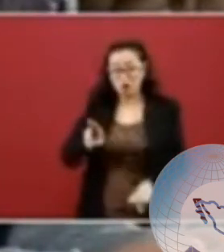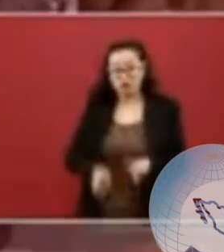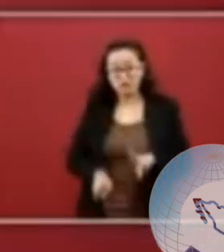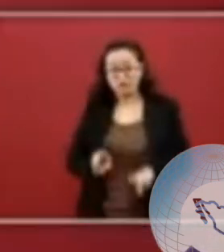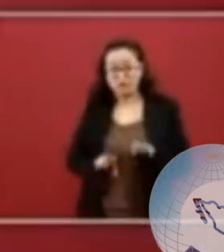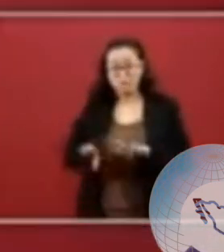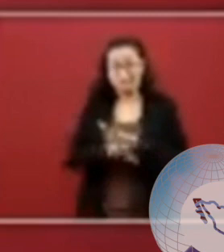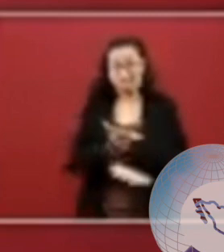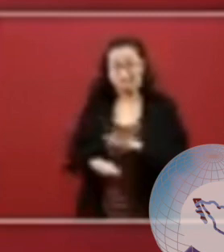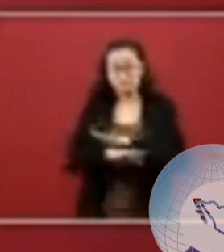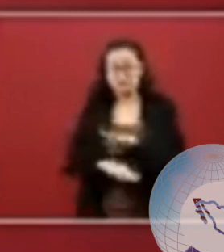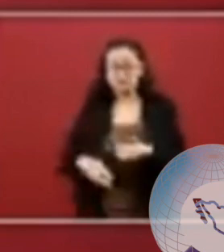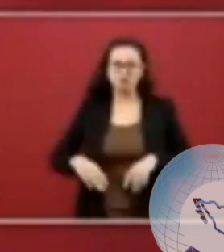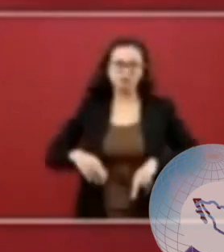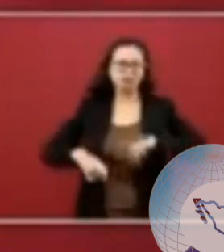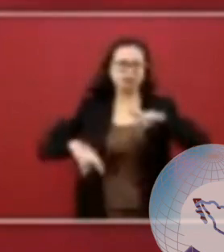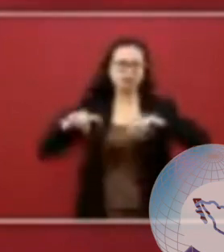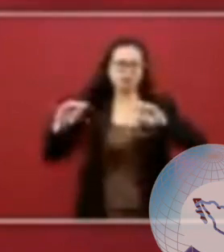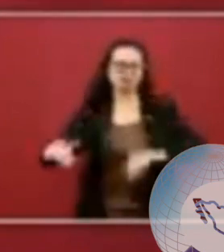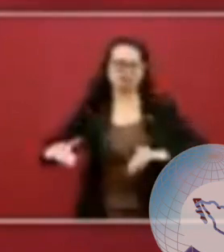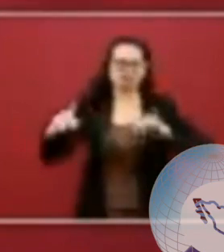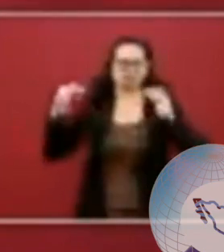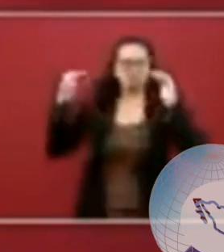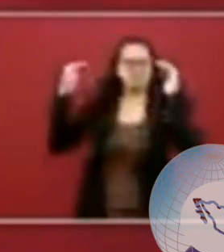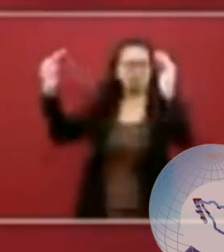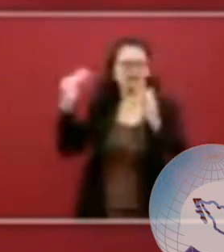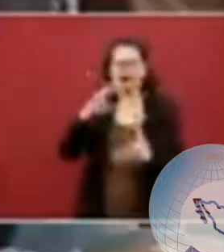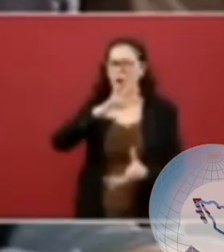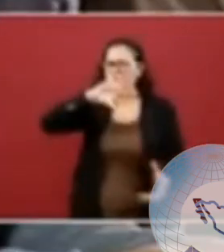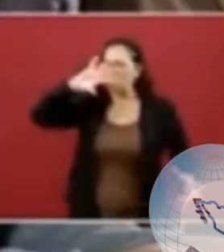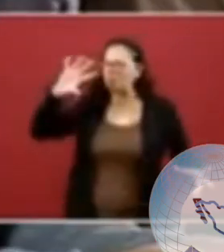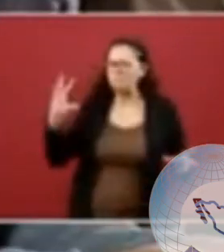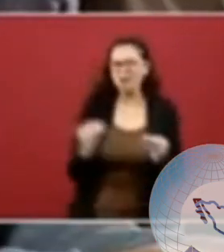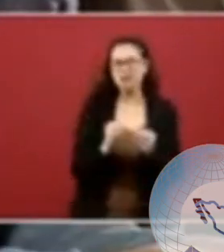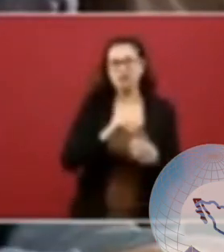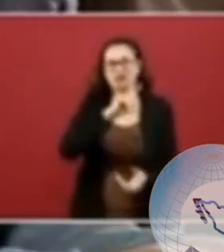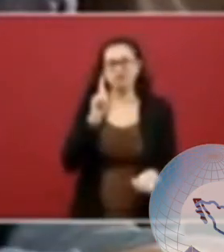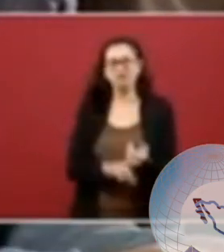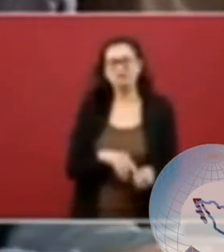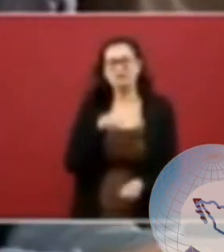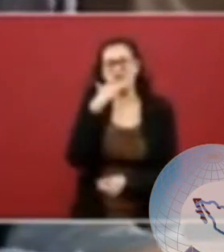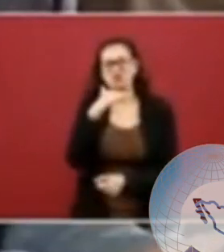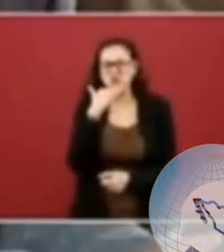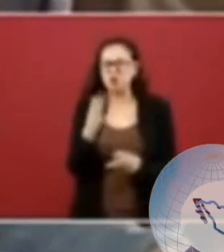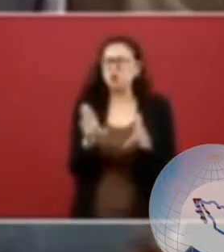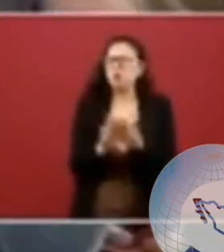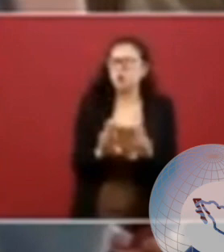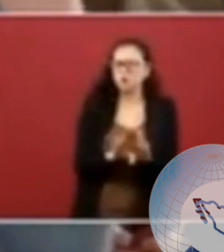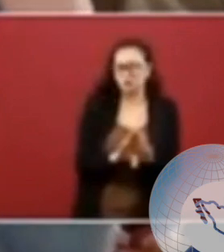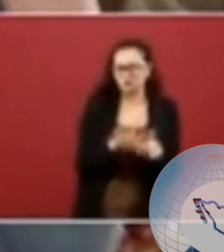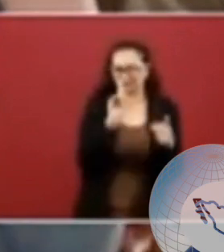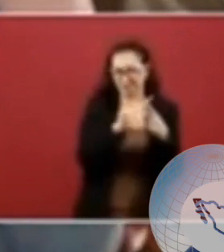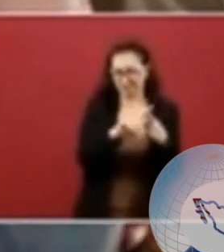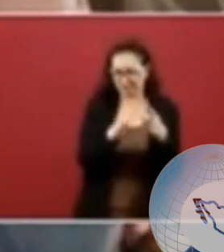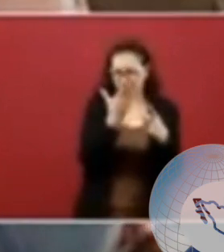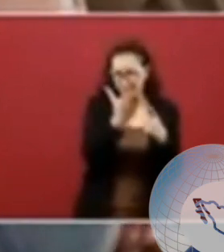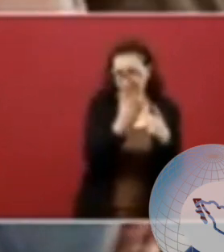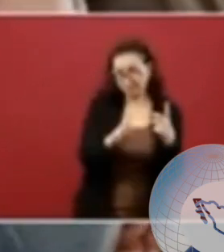semanas, hasta los niveles insospechados. ¿Cuáles son esos lineamientos? Y para el secretario